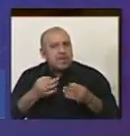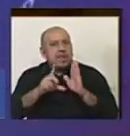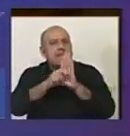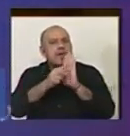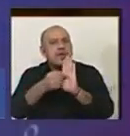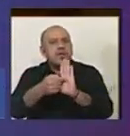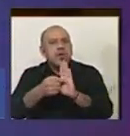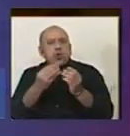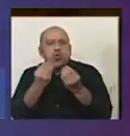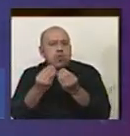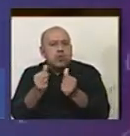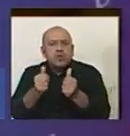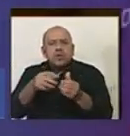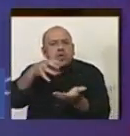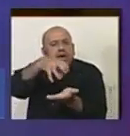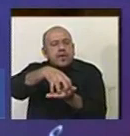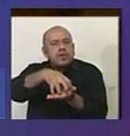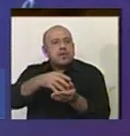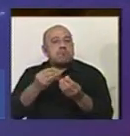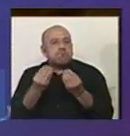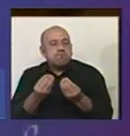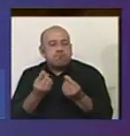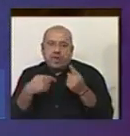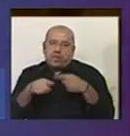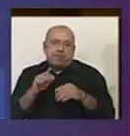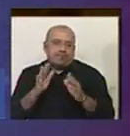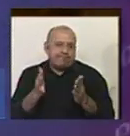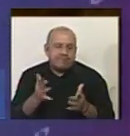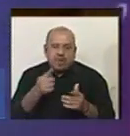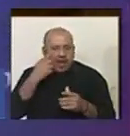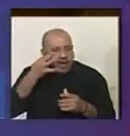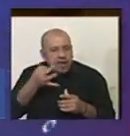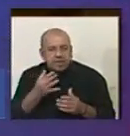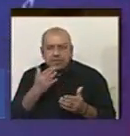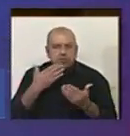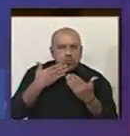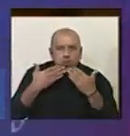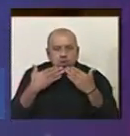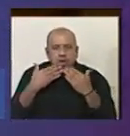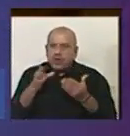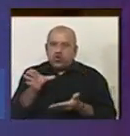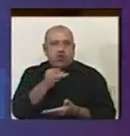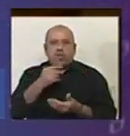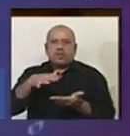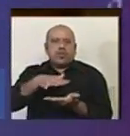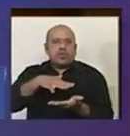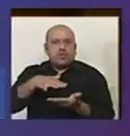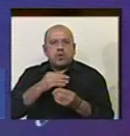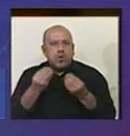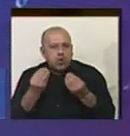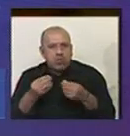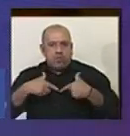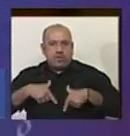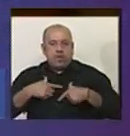consulado pegado al predio de la embajada y demás. De cualquier manera, es realmente sospechoso todo el evento, todo el episodio. El cónsul voló de